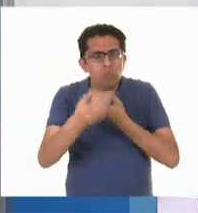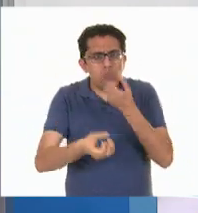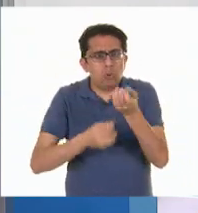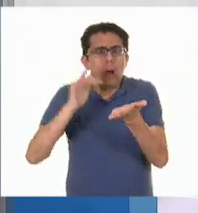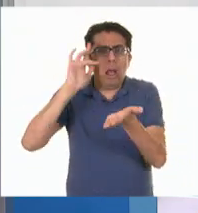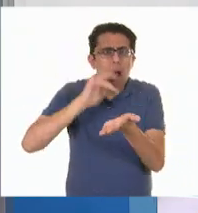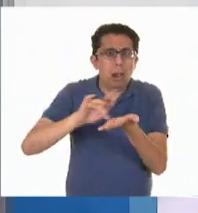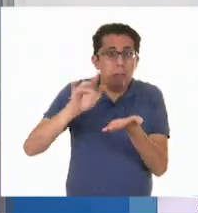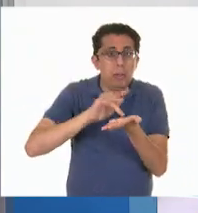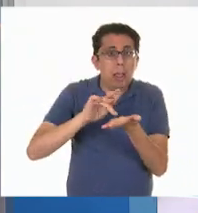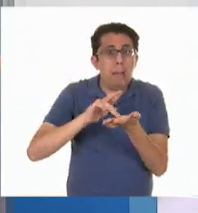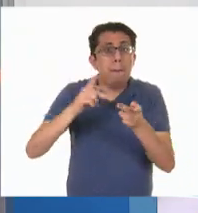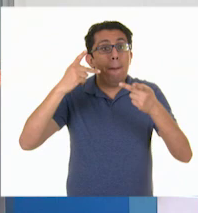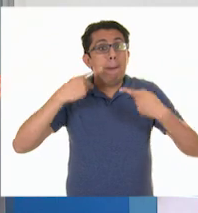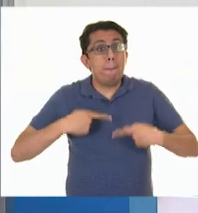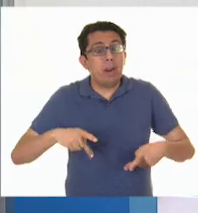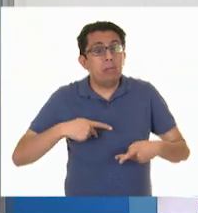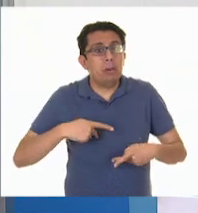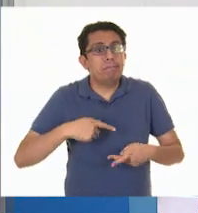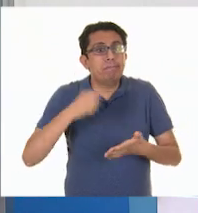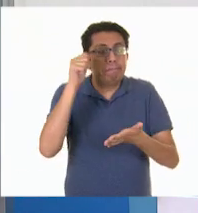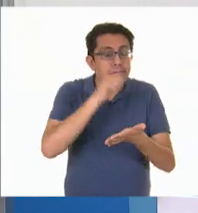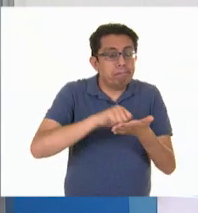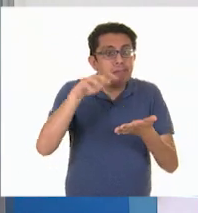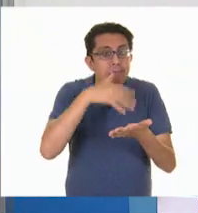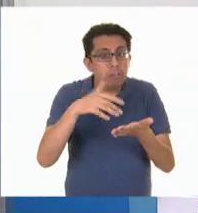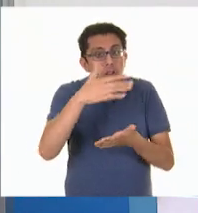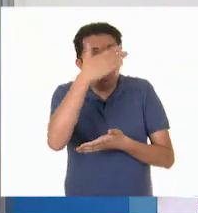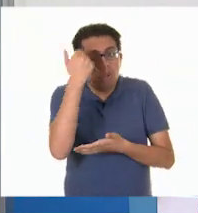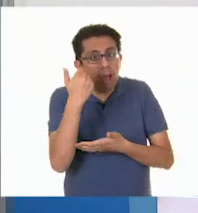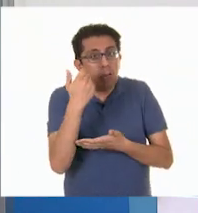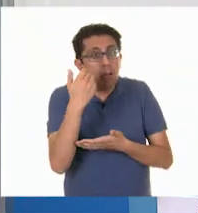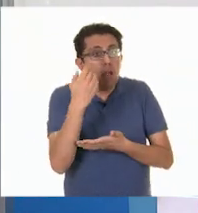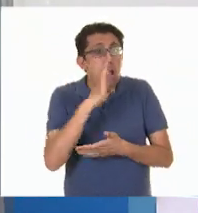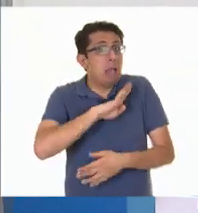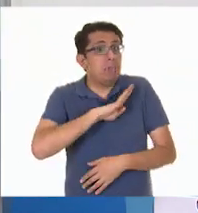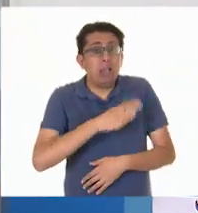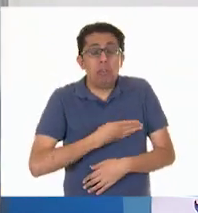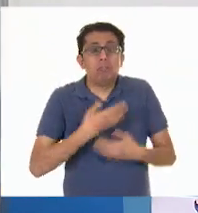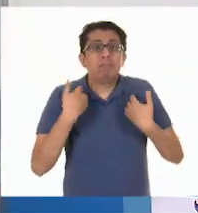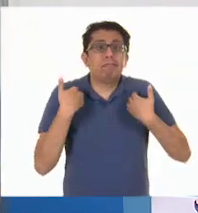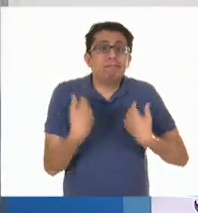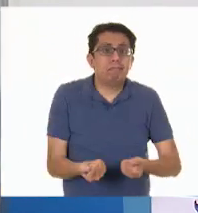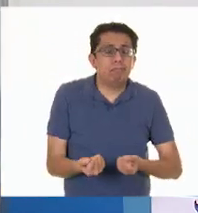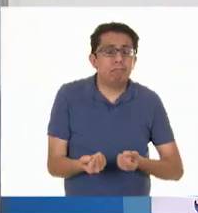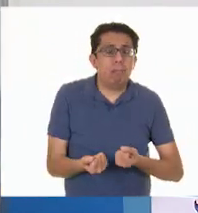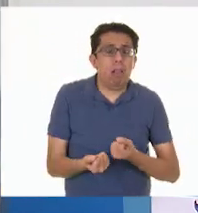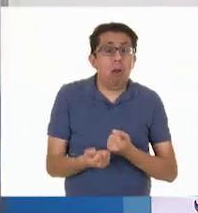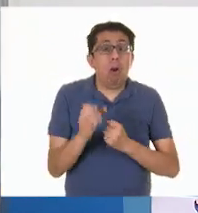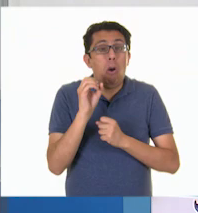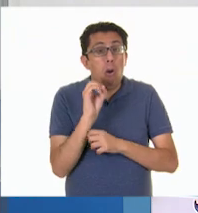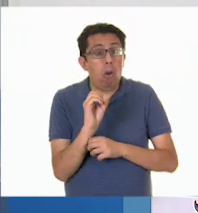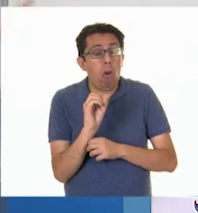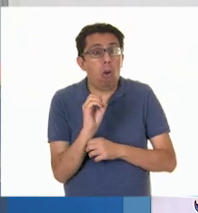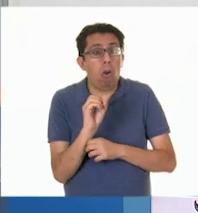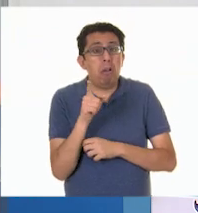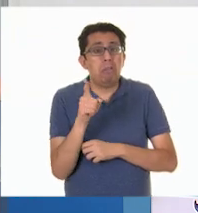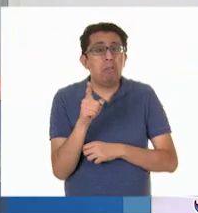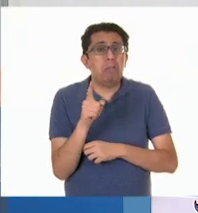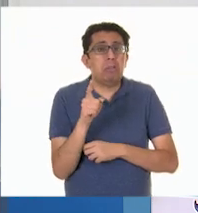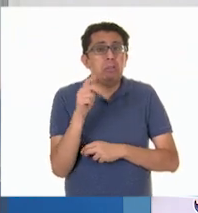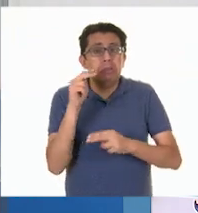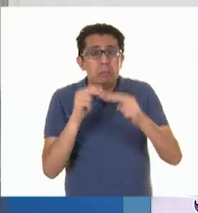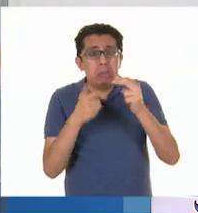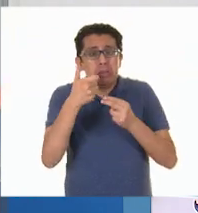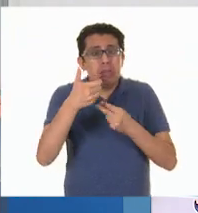esas personas que no saben leer y escribir, que no entienden el idioma, que a lo mejor pues por su nivel de pobreza,